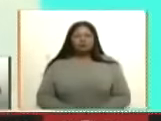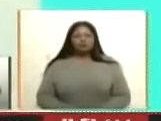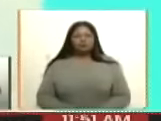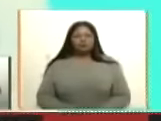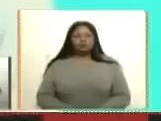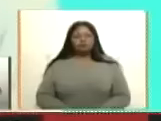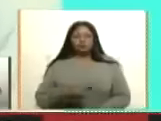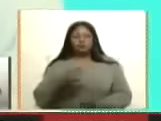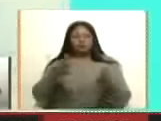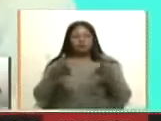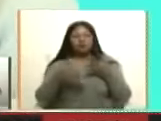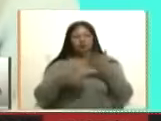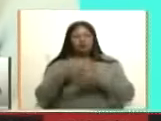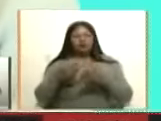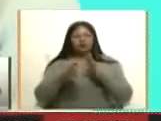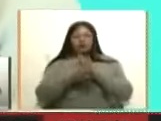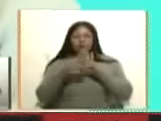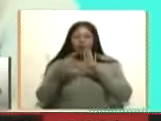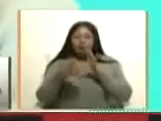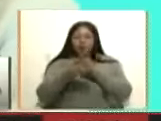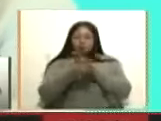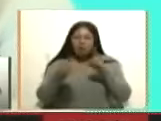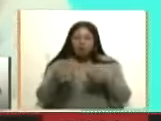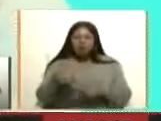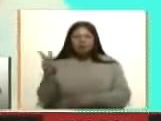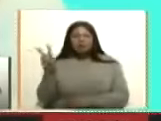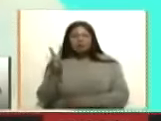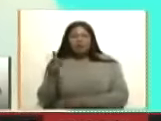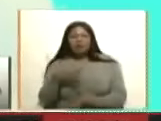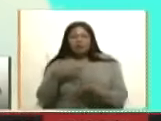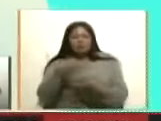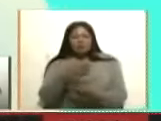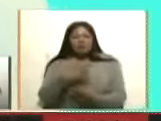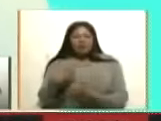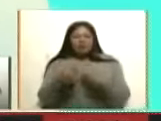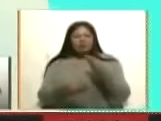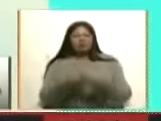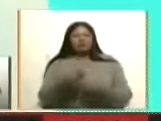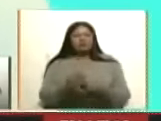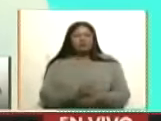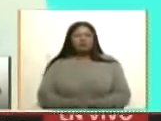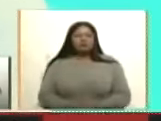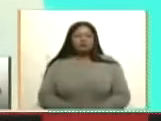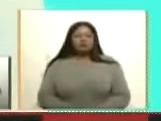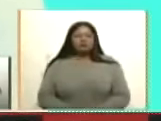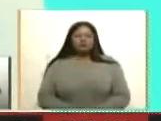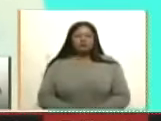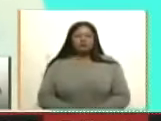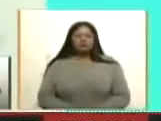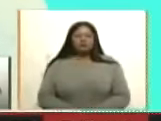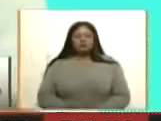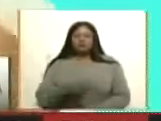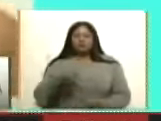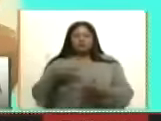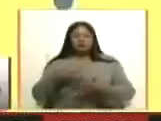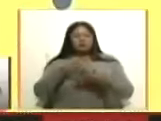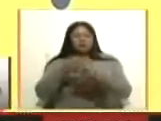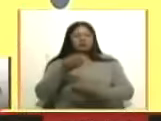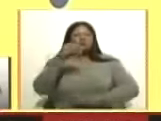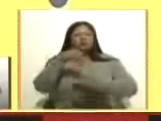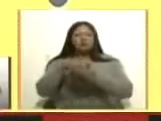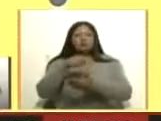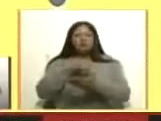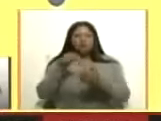dignidad y la democracia venezolana porque ante los intentos de la exon mó ante los intentos de imponernos